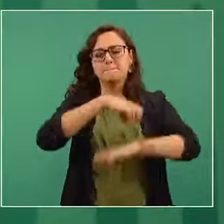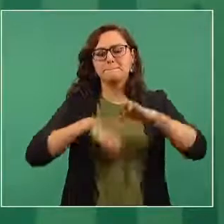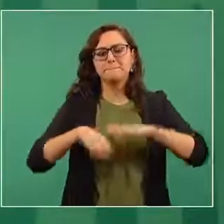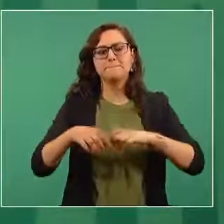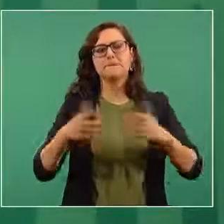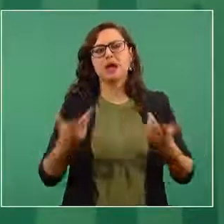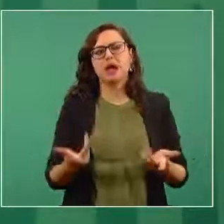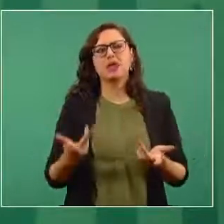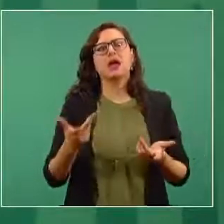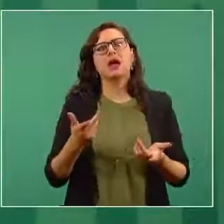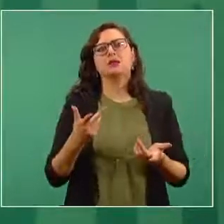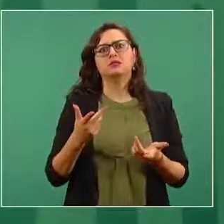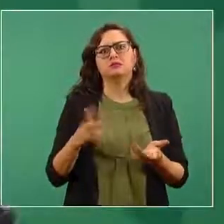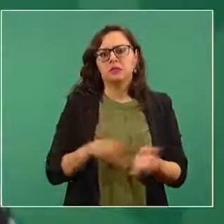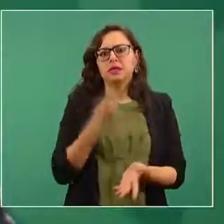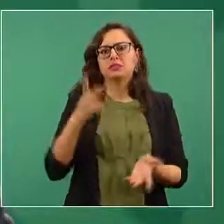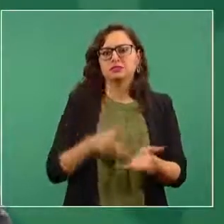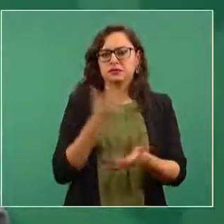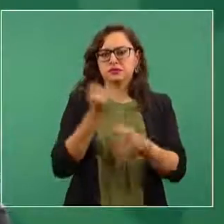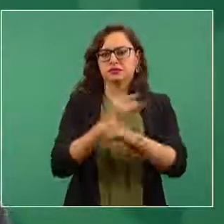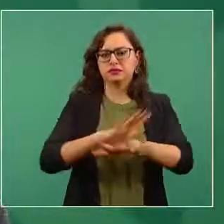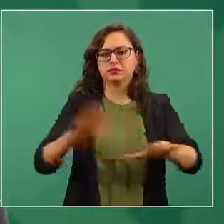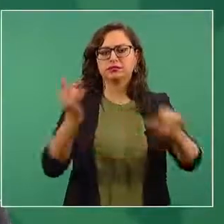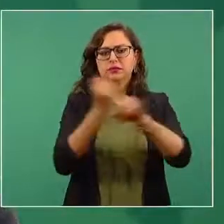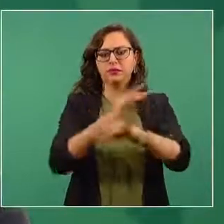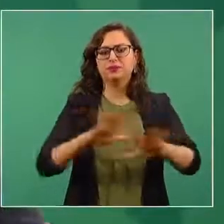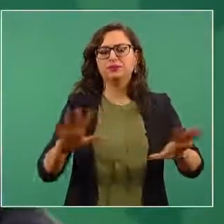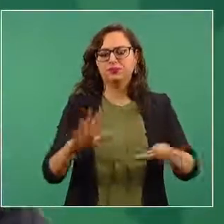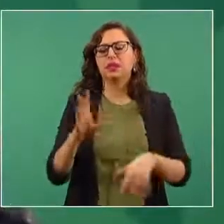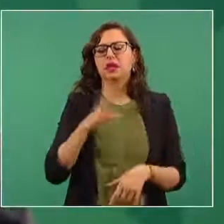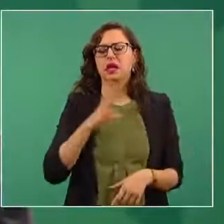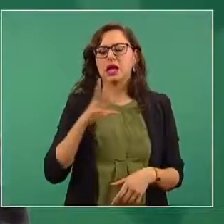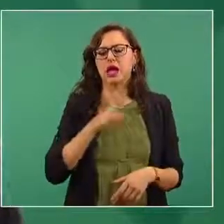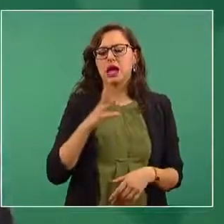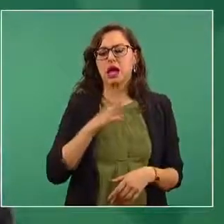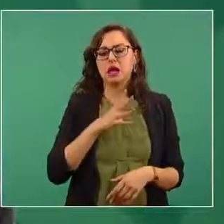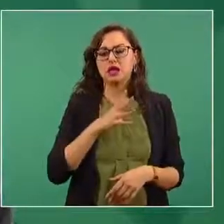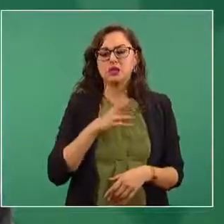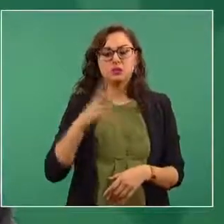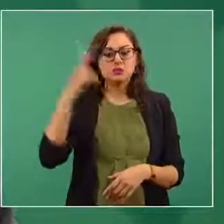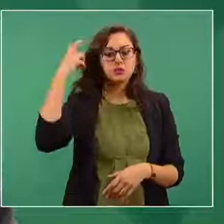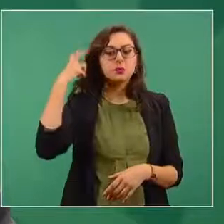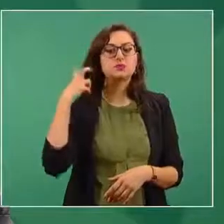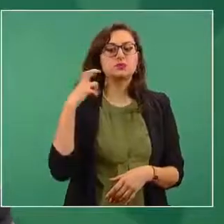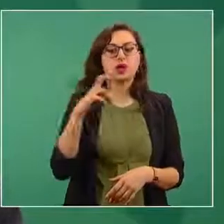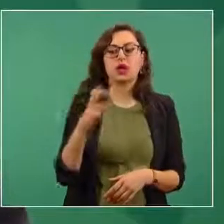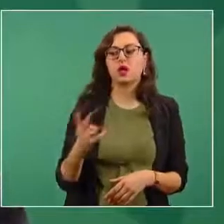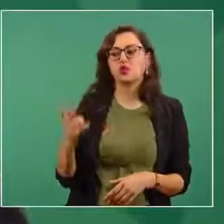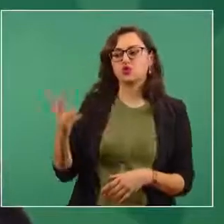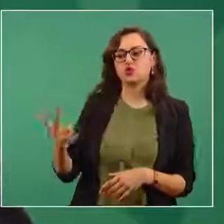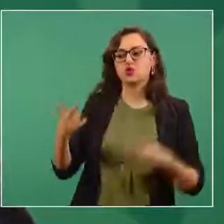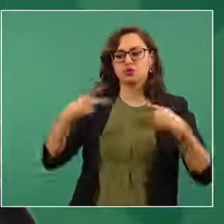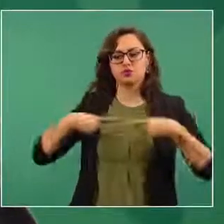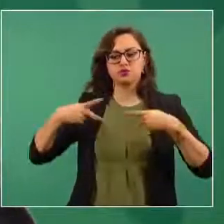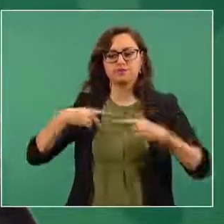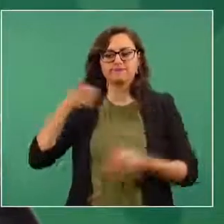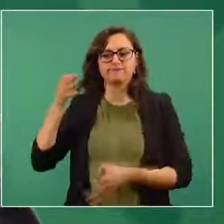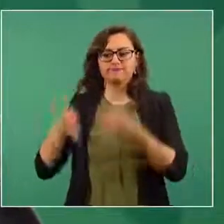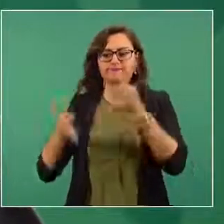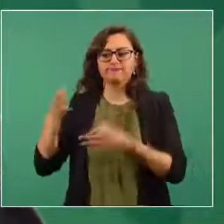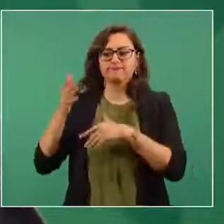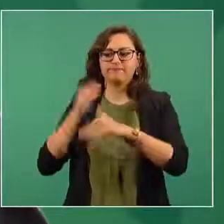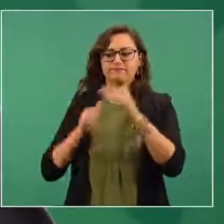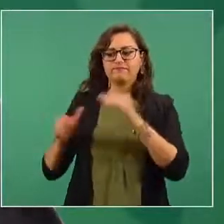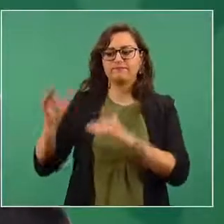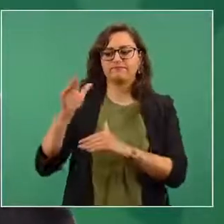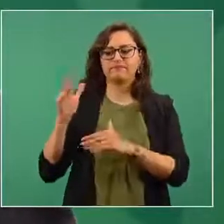envió Dolia Esteves una serie de preguntas derivadas, supongo, de la nota que